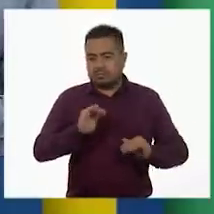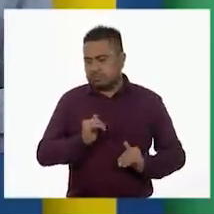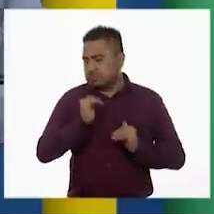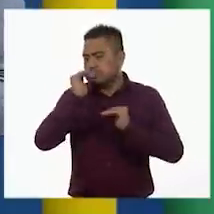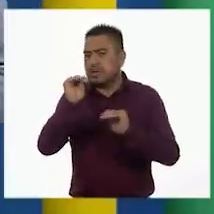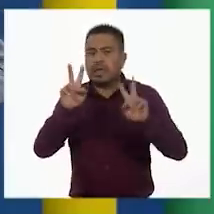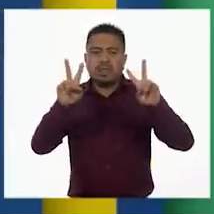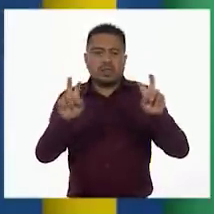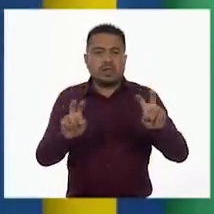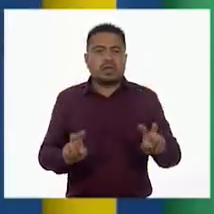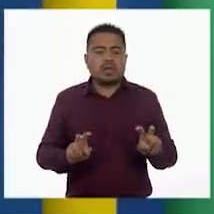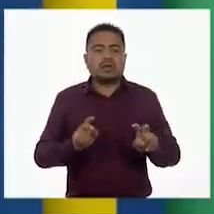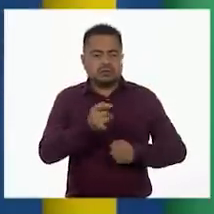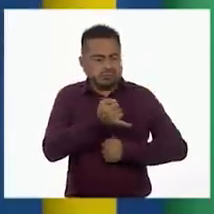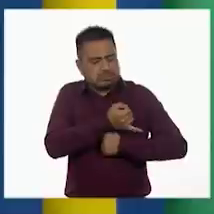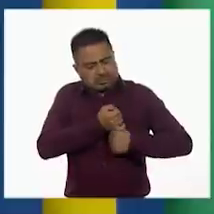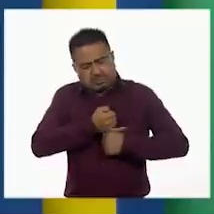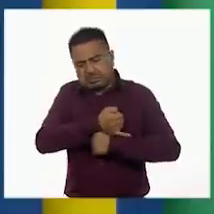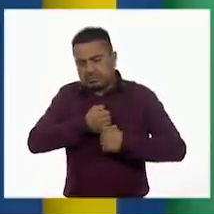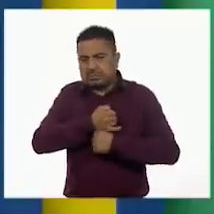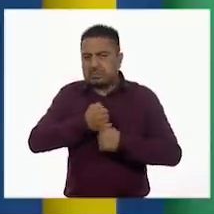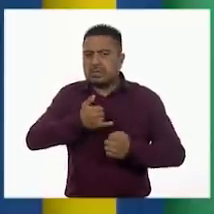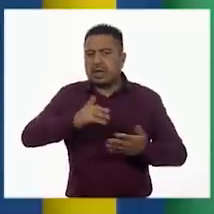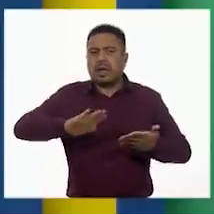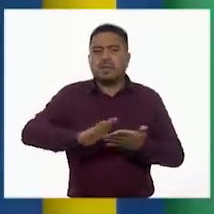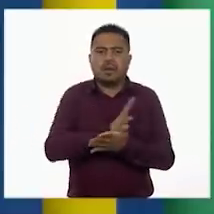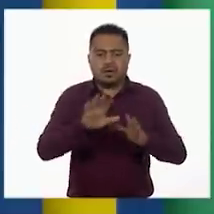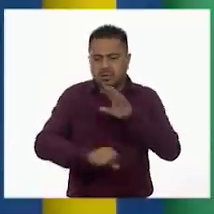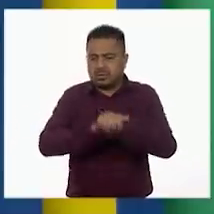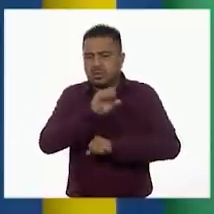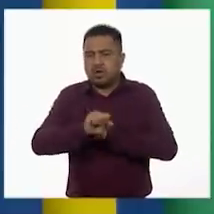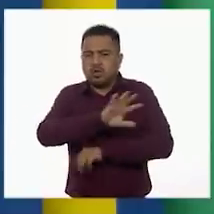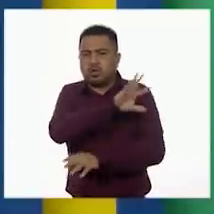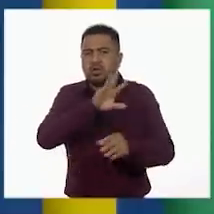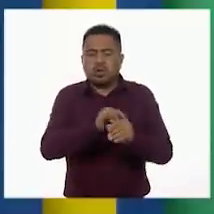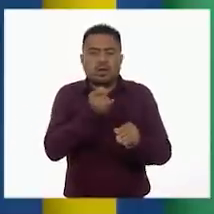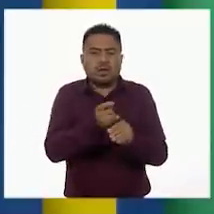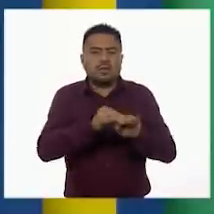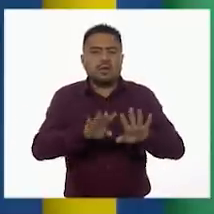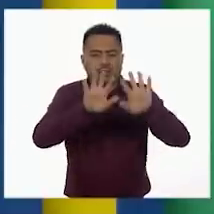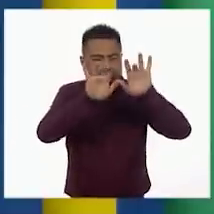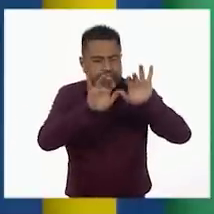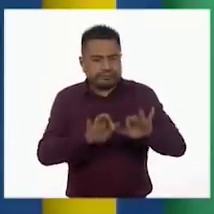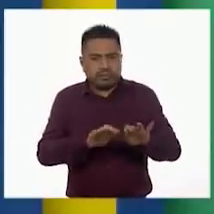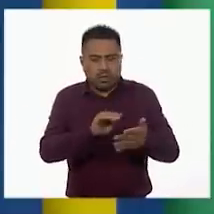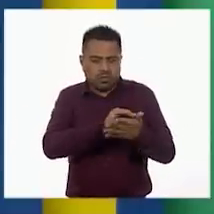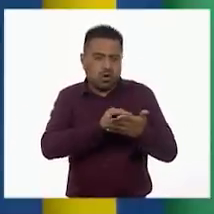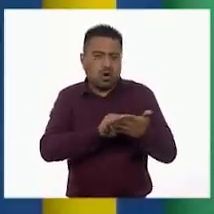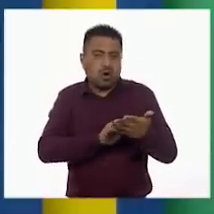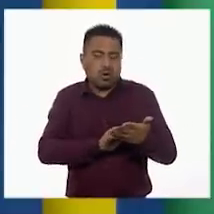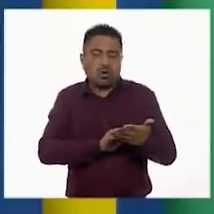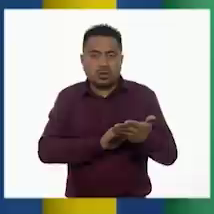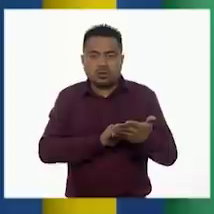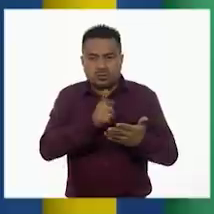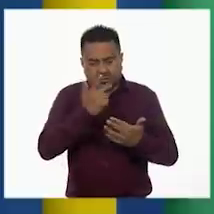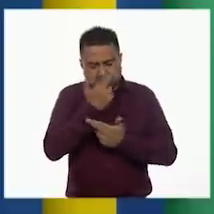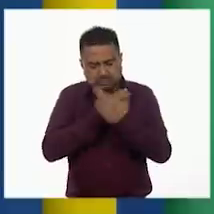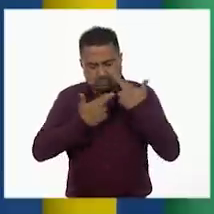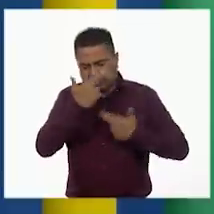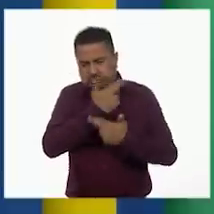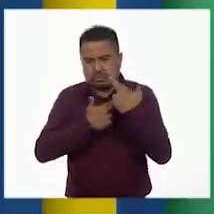el tema, investigar y recopilar la información, redactar el borrador,